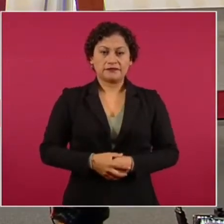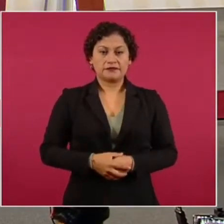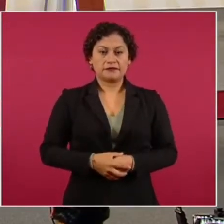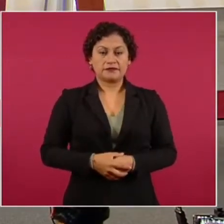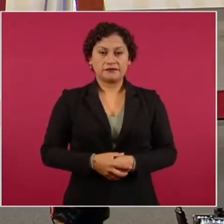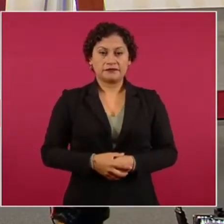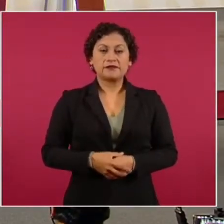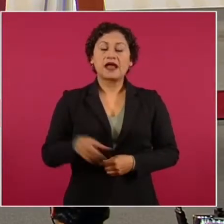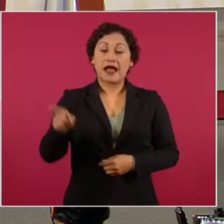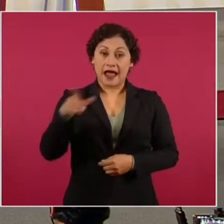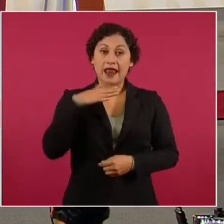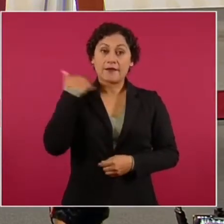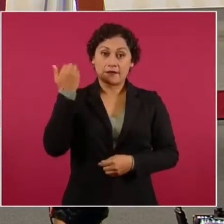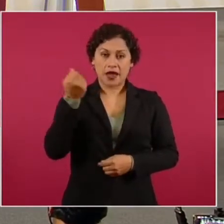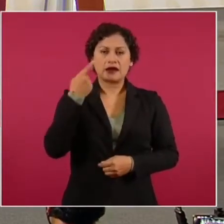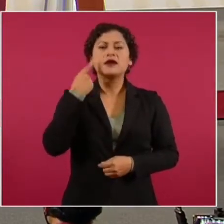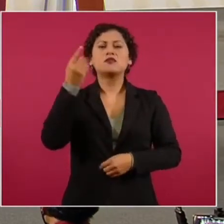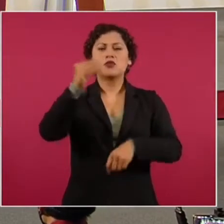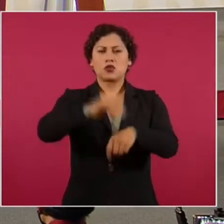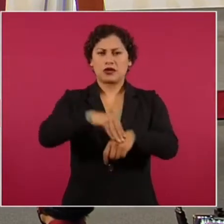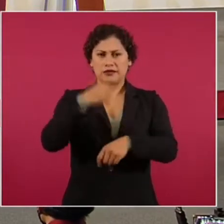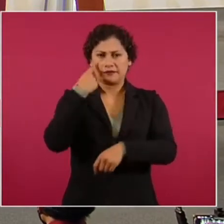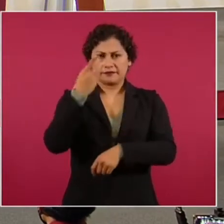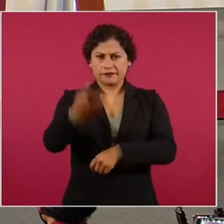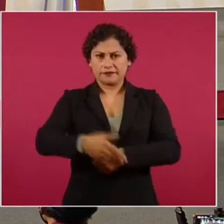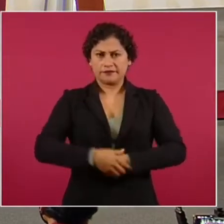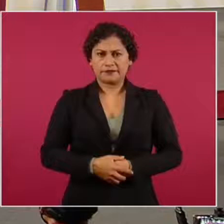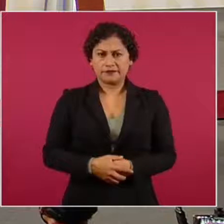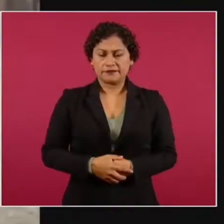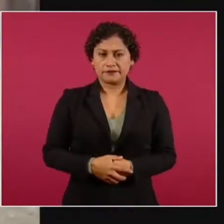en Alemania, a ver, ponla.